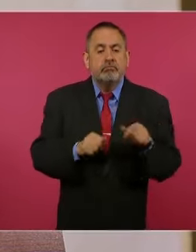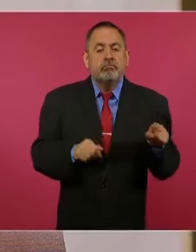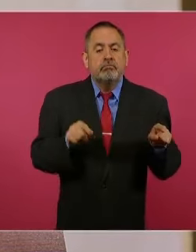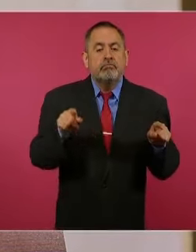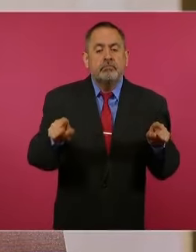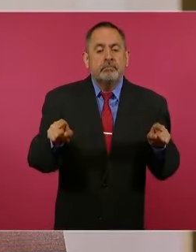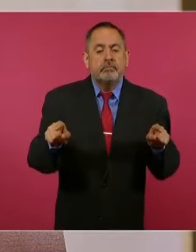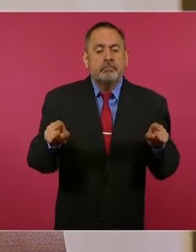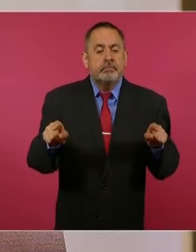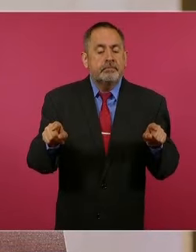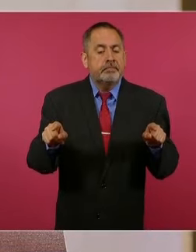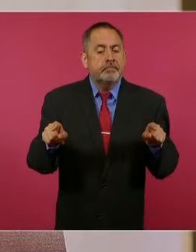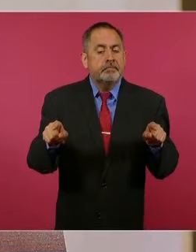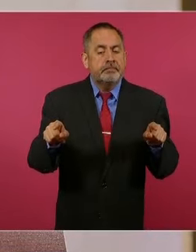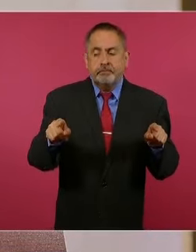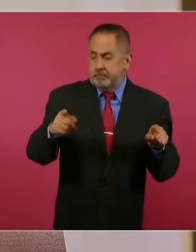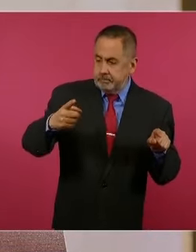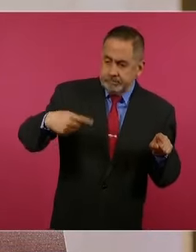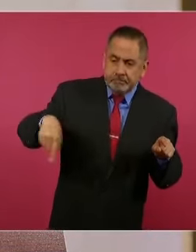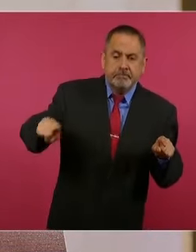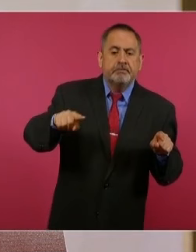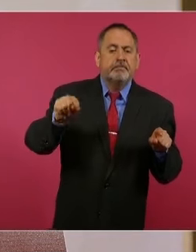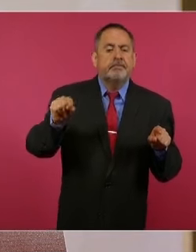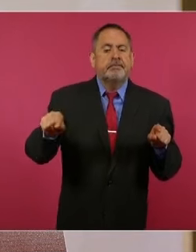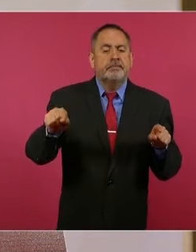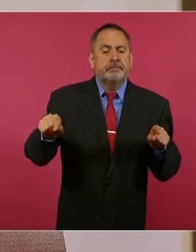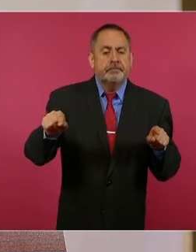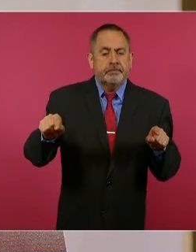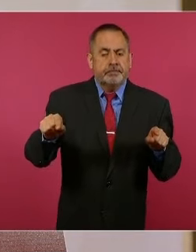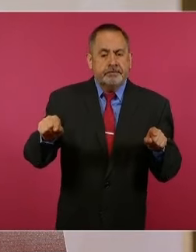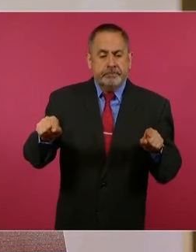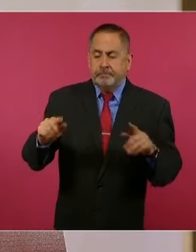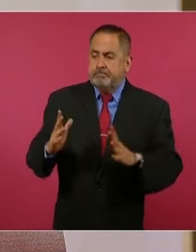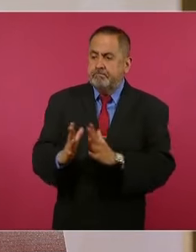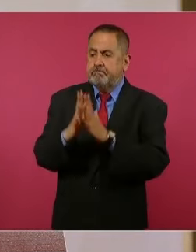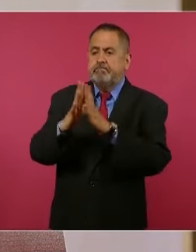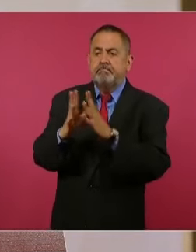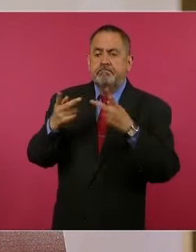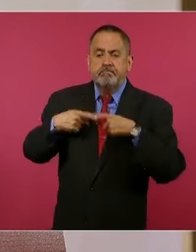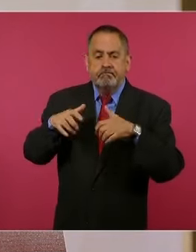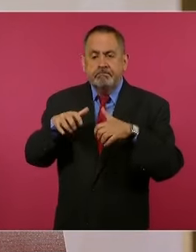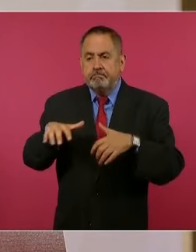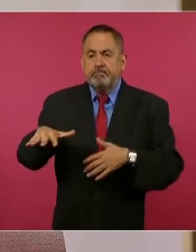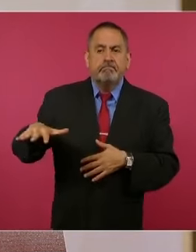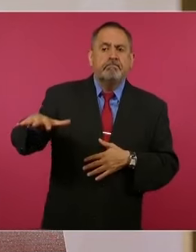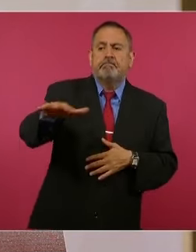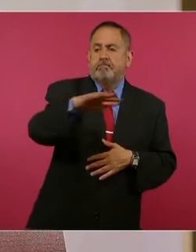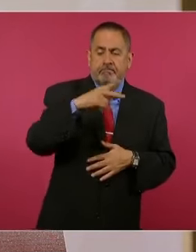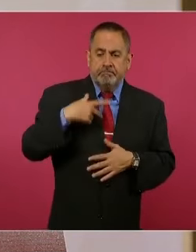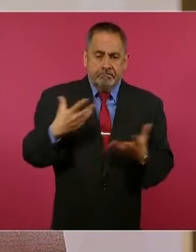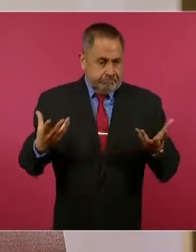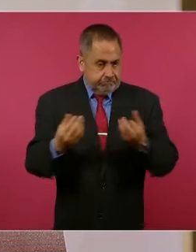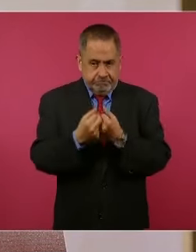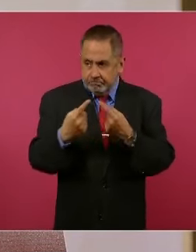y con eh la participación de los